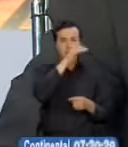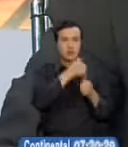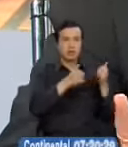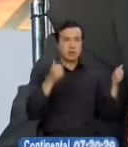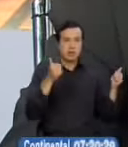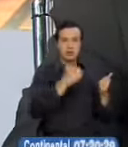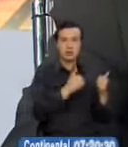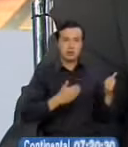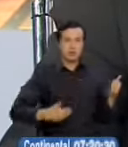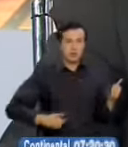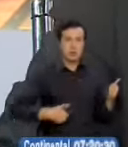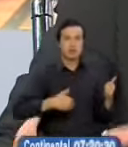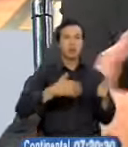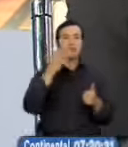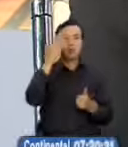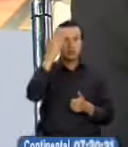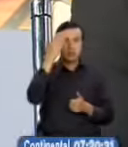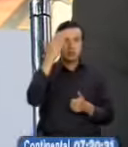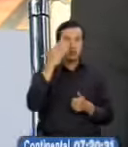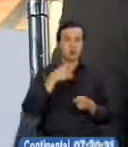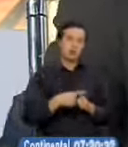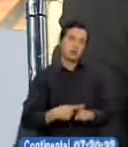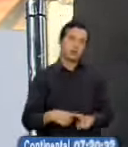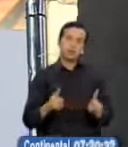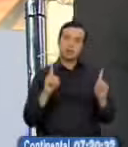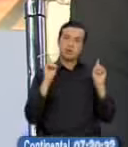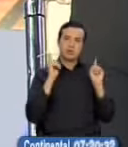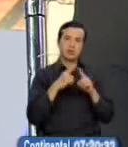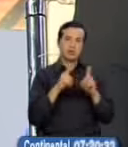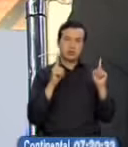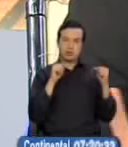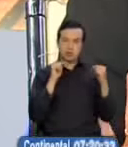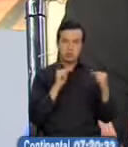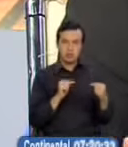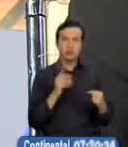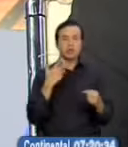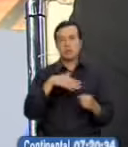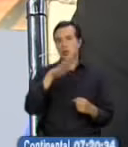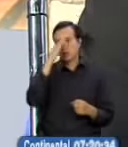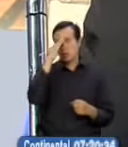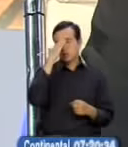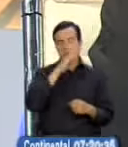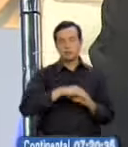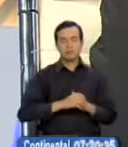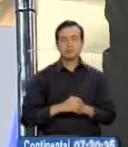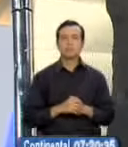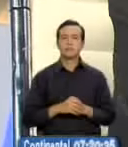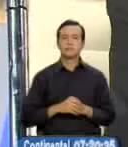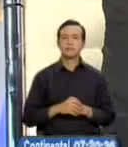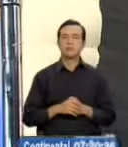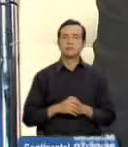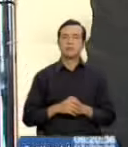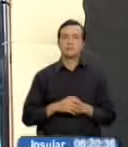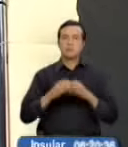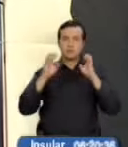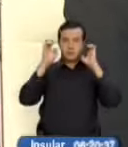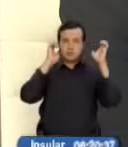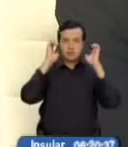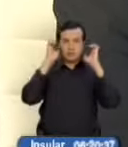candidatos a la presidencia y a la alcaldía completamente confrontados, ya ha sucedido en el pasado. Ahora, esta